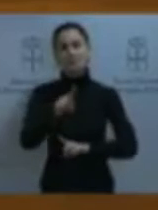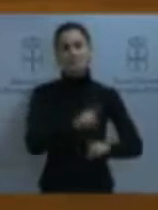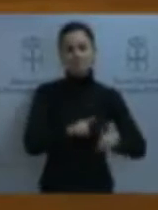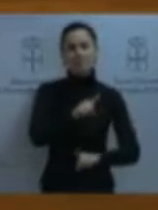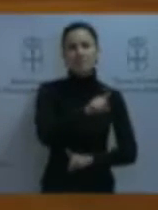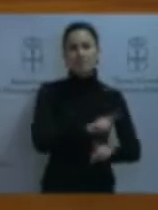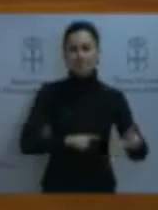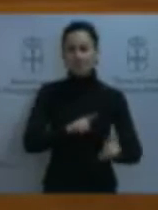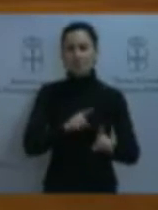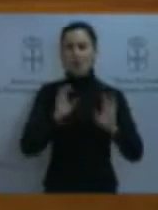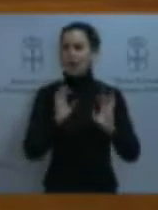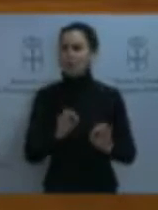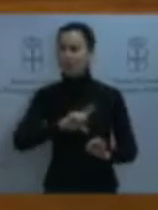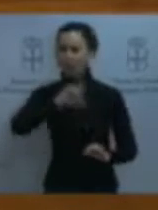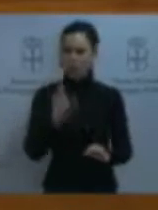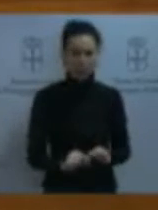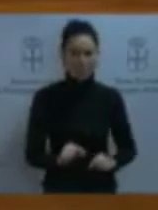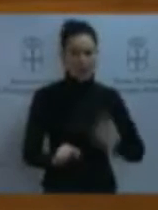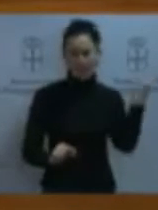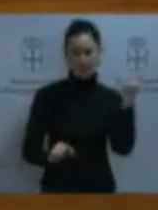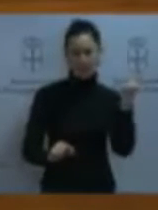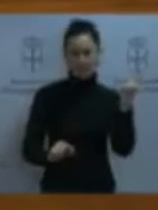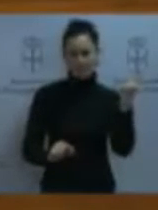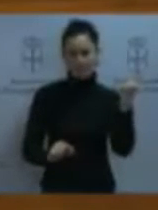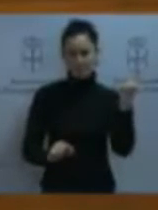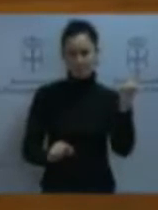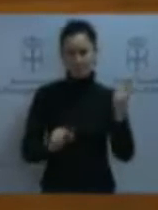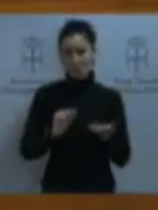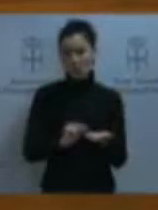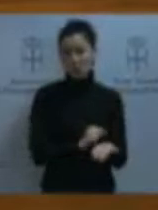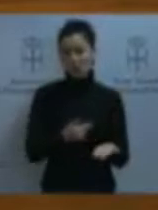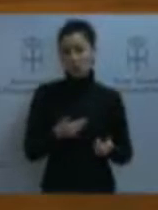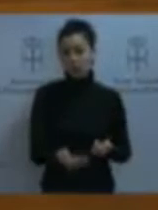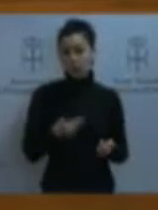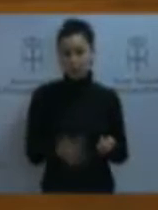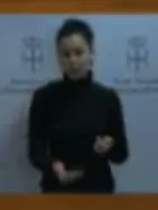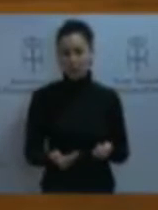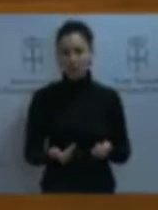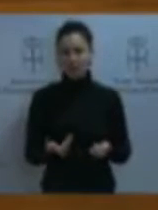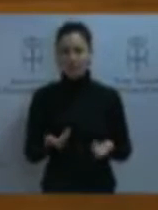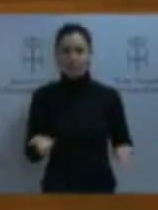provocan que haya sinsentidos como trabajadores trabajando, cobrando de la